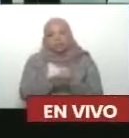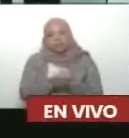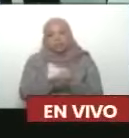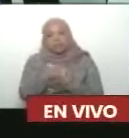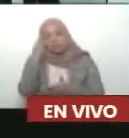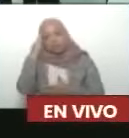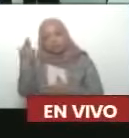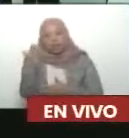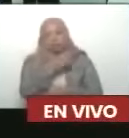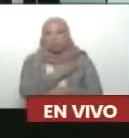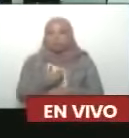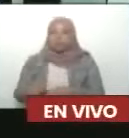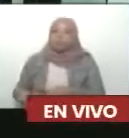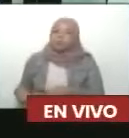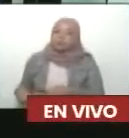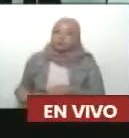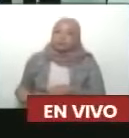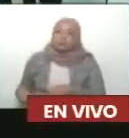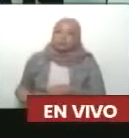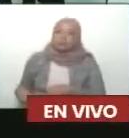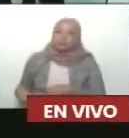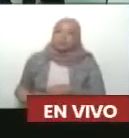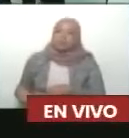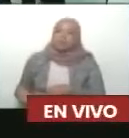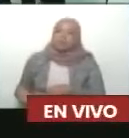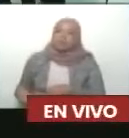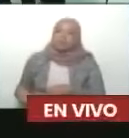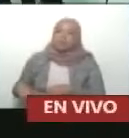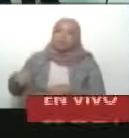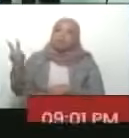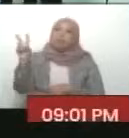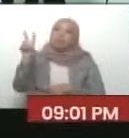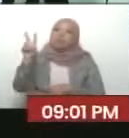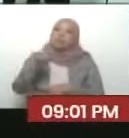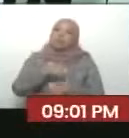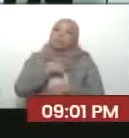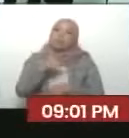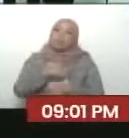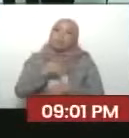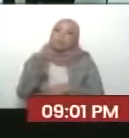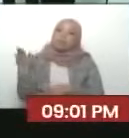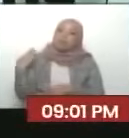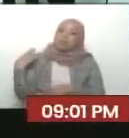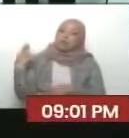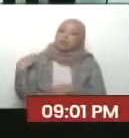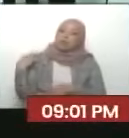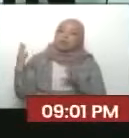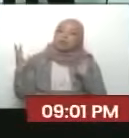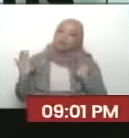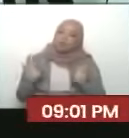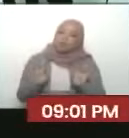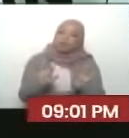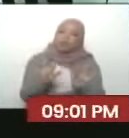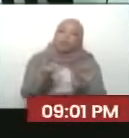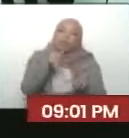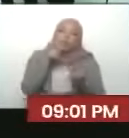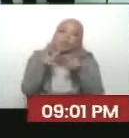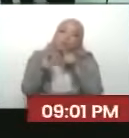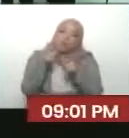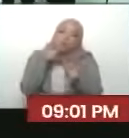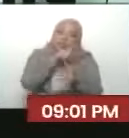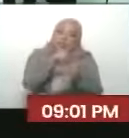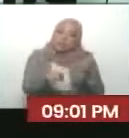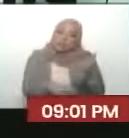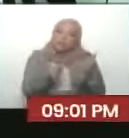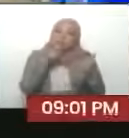presidente. La patria a nosotros nos ha convocado a un referéndum consultivo donde vamos a